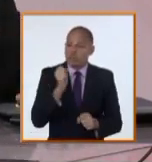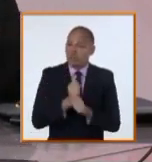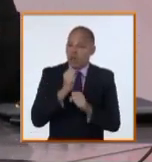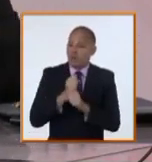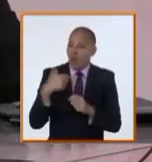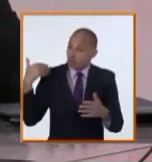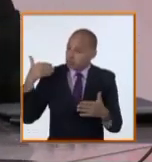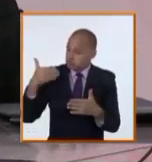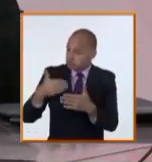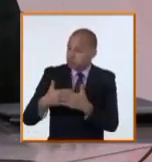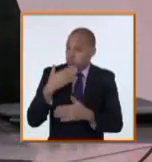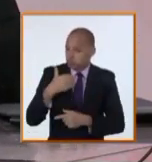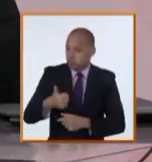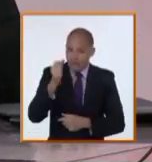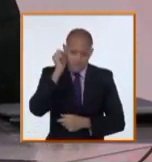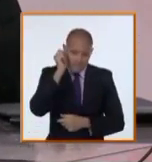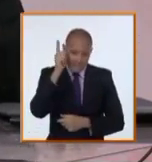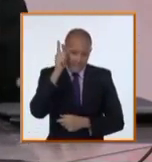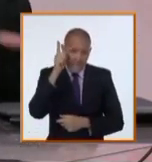gruesa con